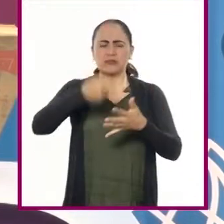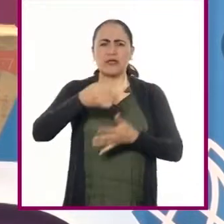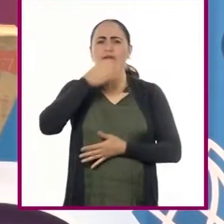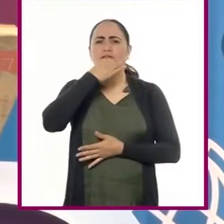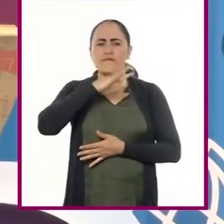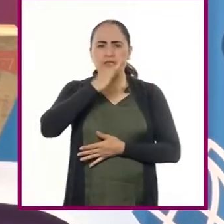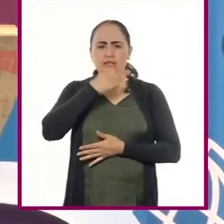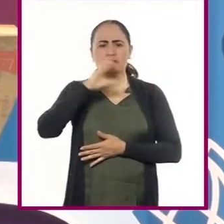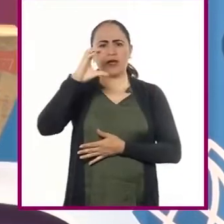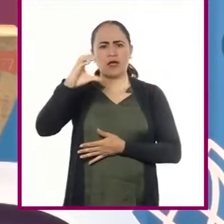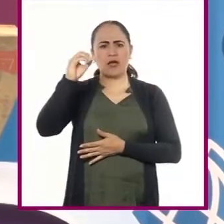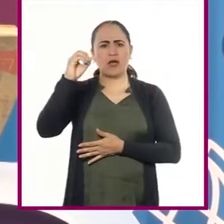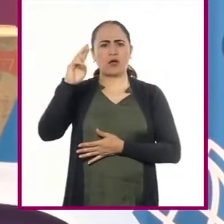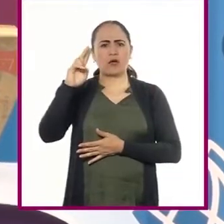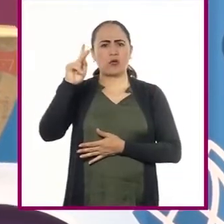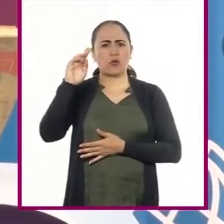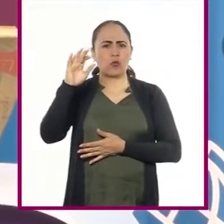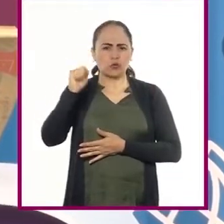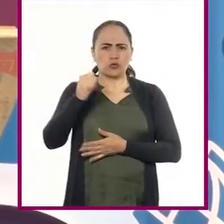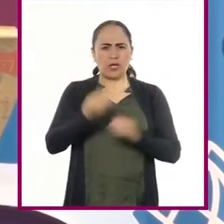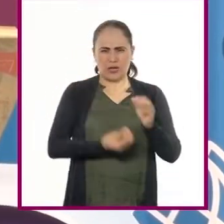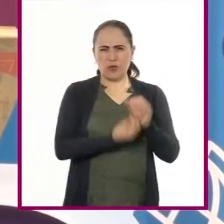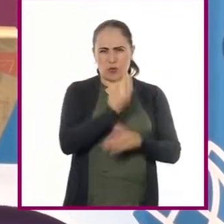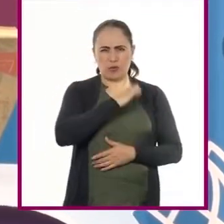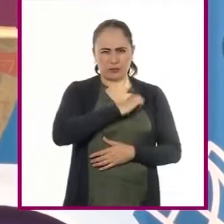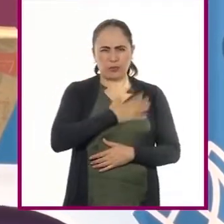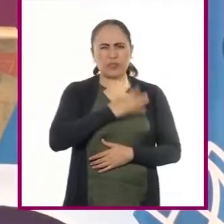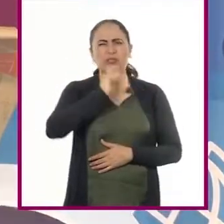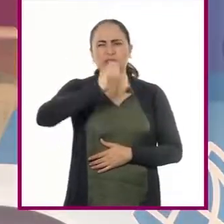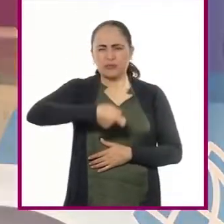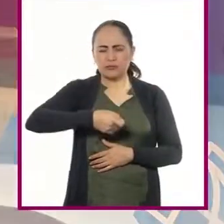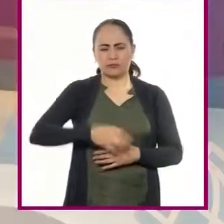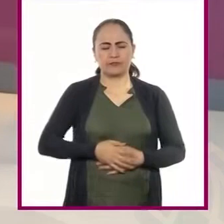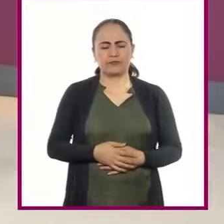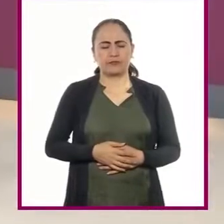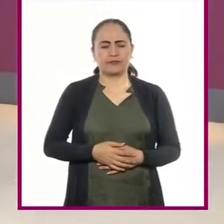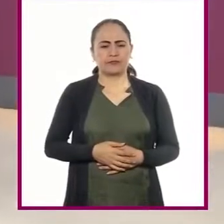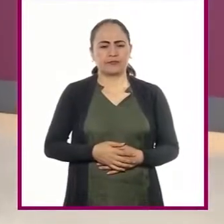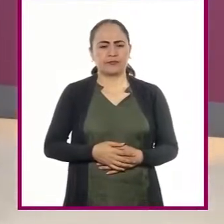de Corpus Christi en la Nueva España. Dice así: